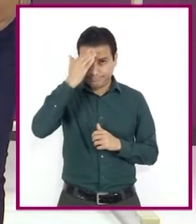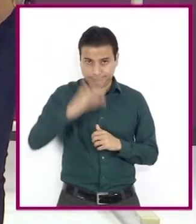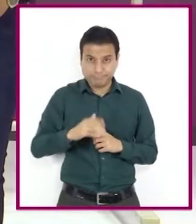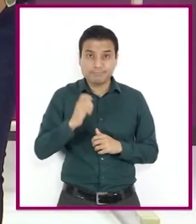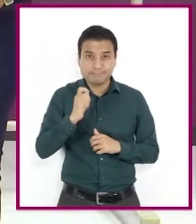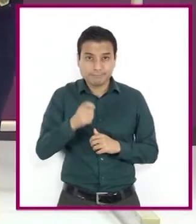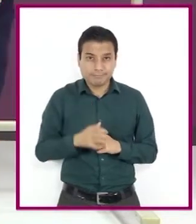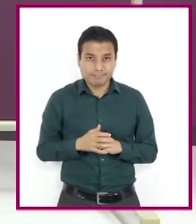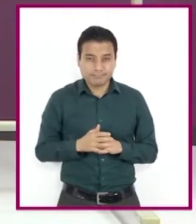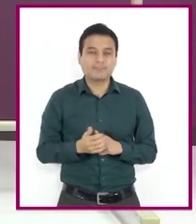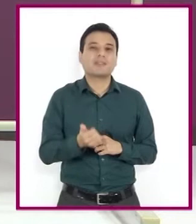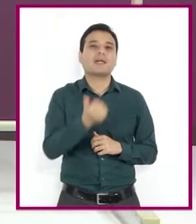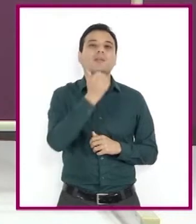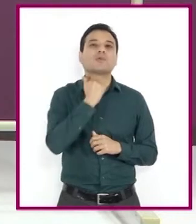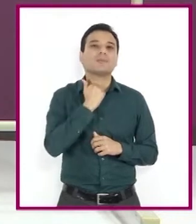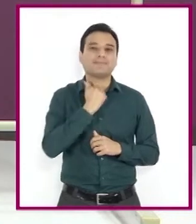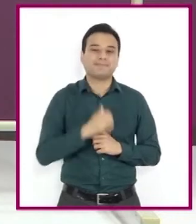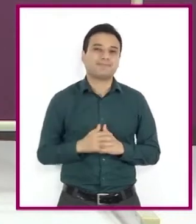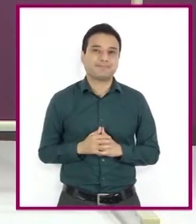alcohol. ¿Le ayudo, maestra?